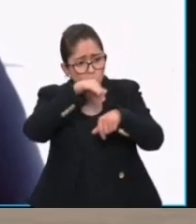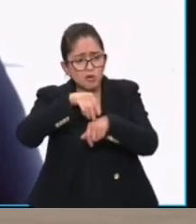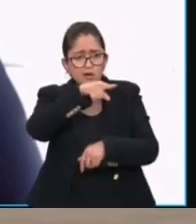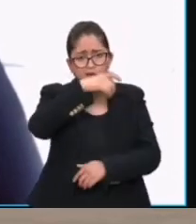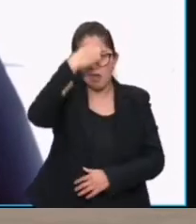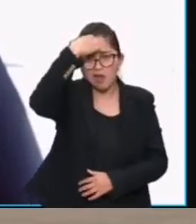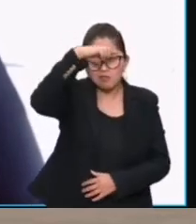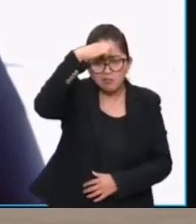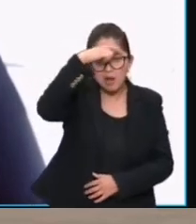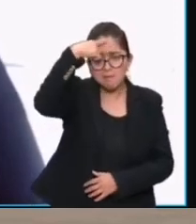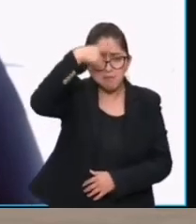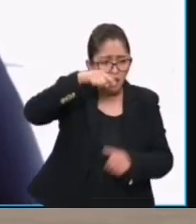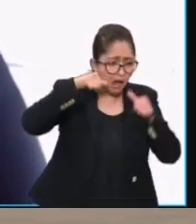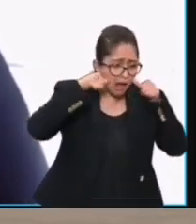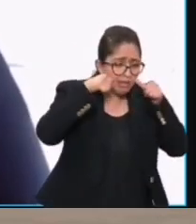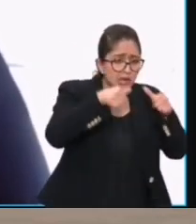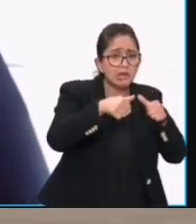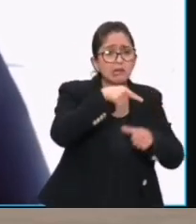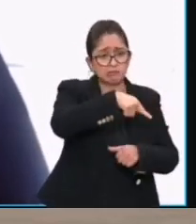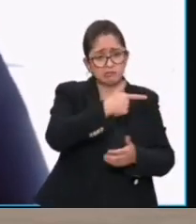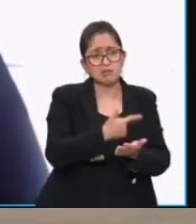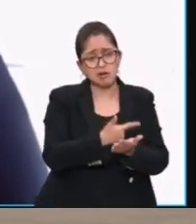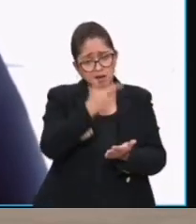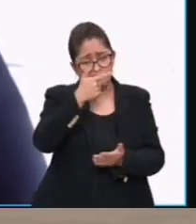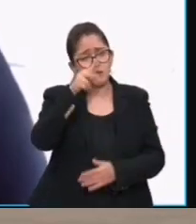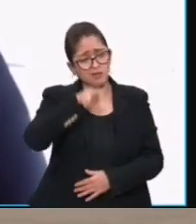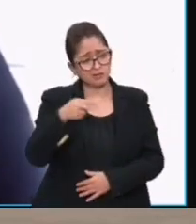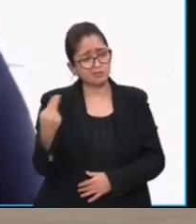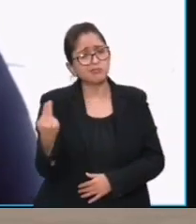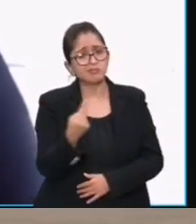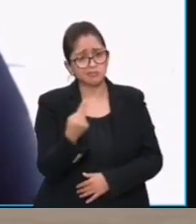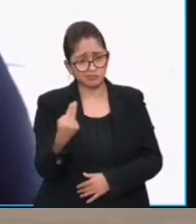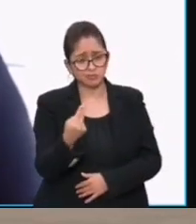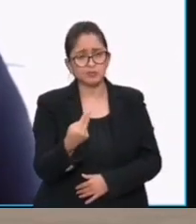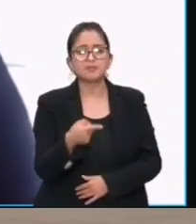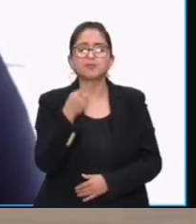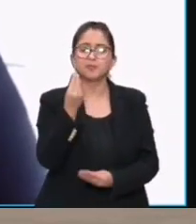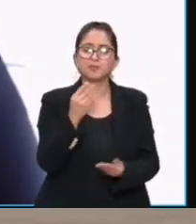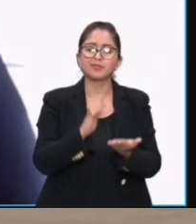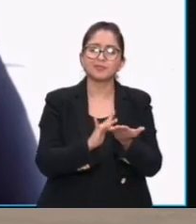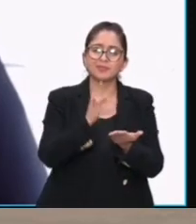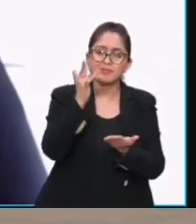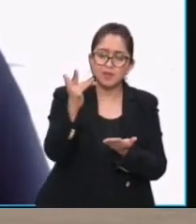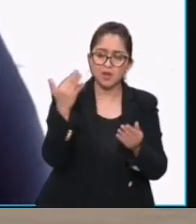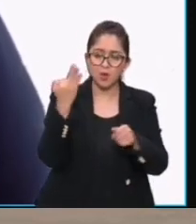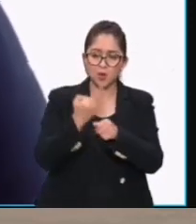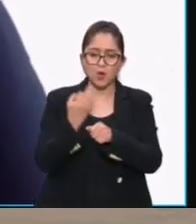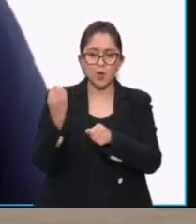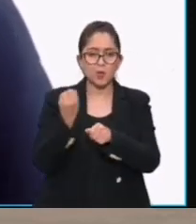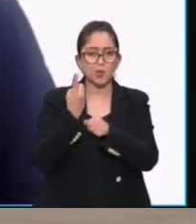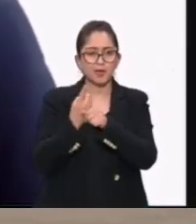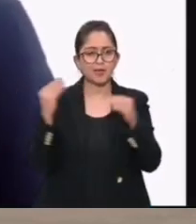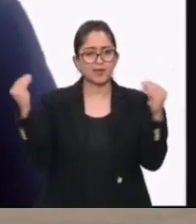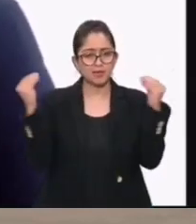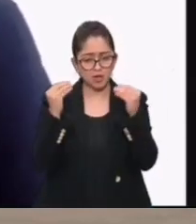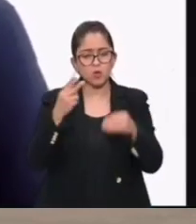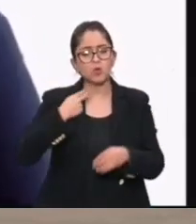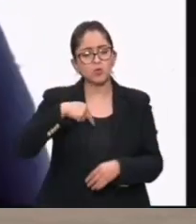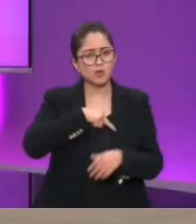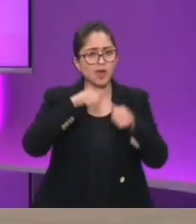para atender esta problemática es algo muy importante. Muchísimas gracias por este ejercicio y nos reiteramos a sus